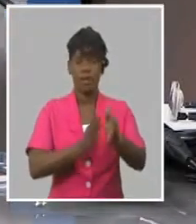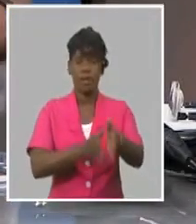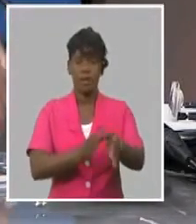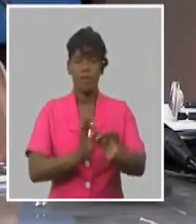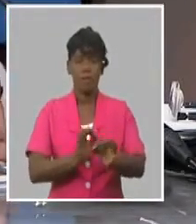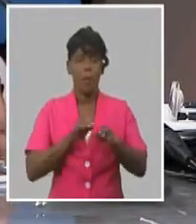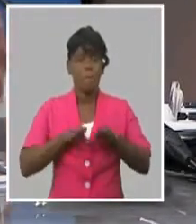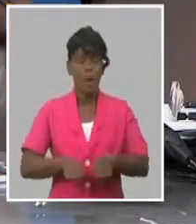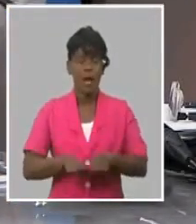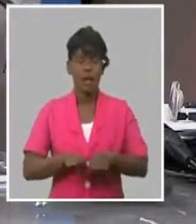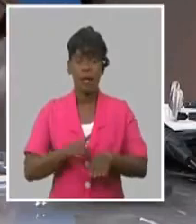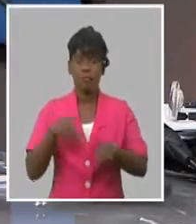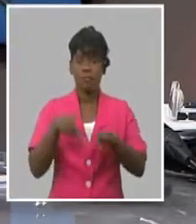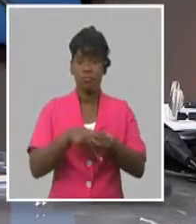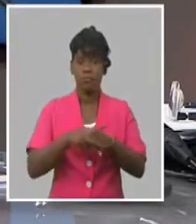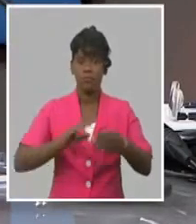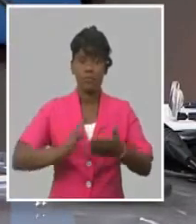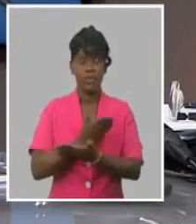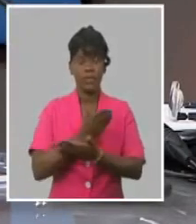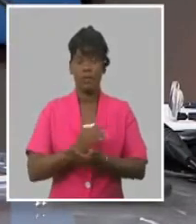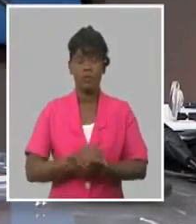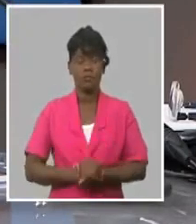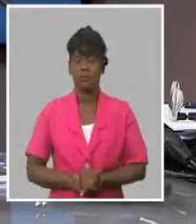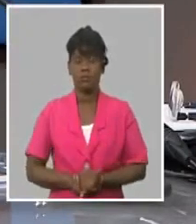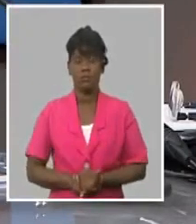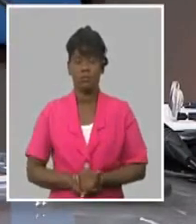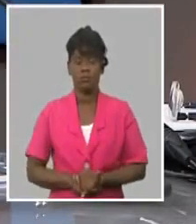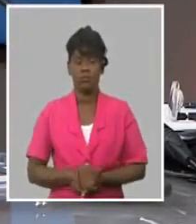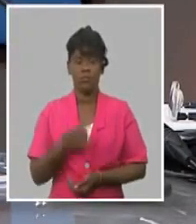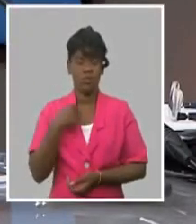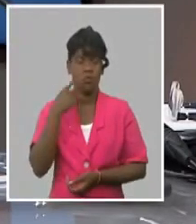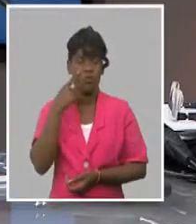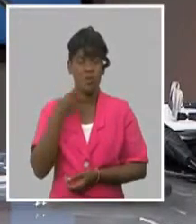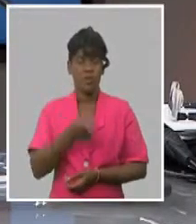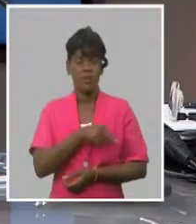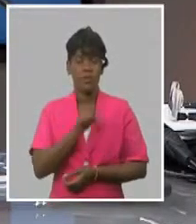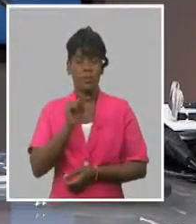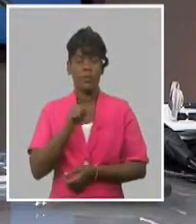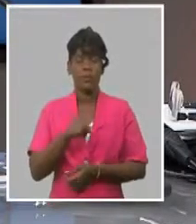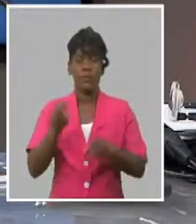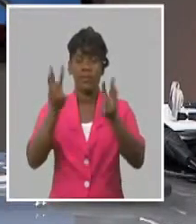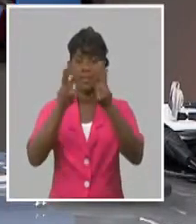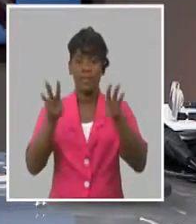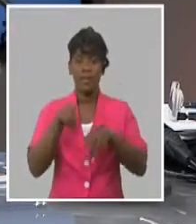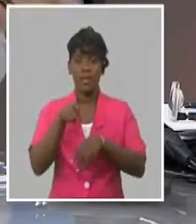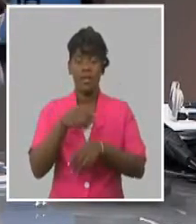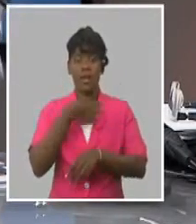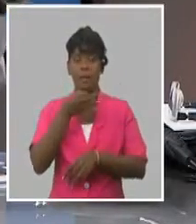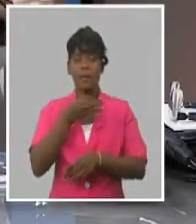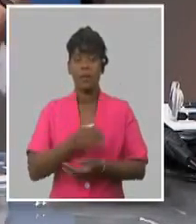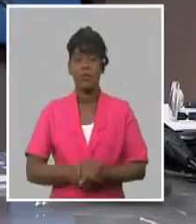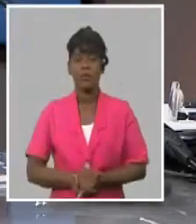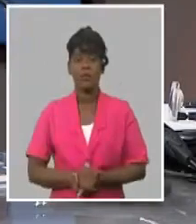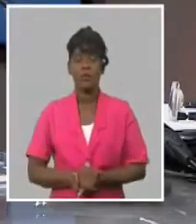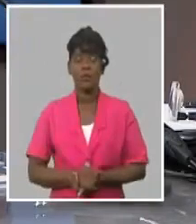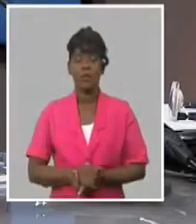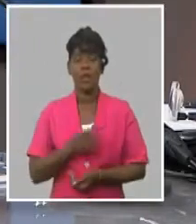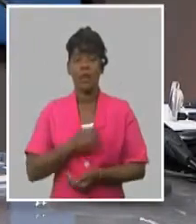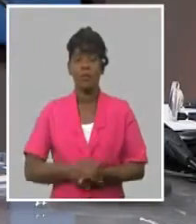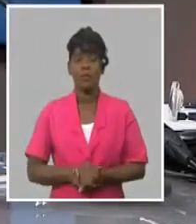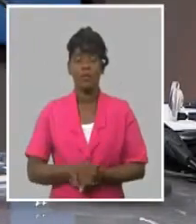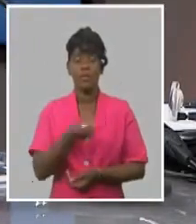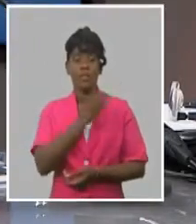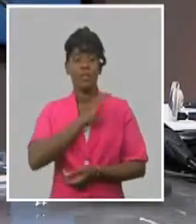Dentro de las cosas que se han comentado en las redes sociales en los últimos tiempos es que se habló de incremento de precios y